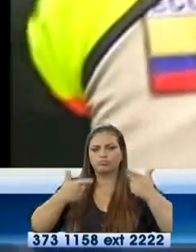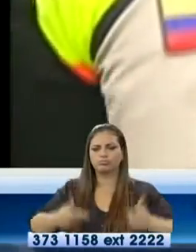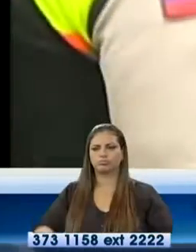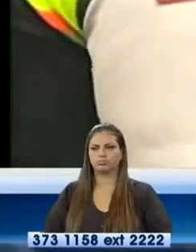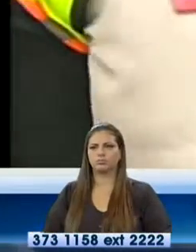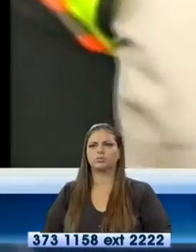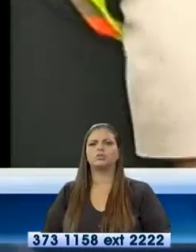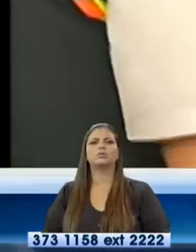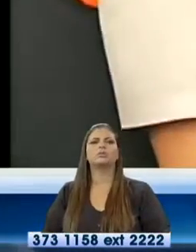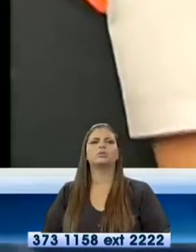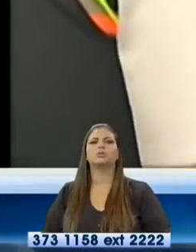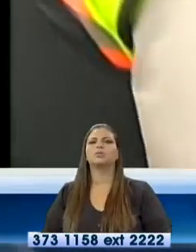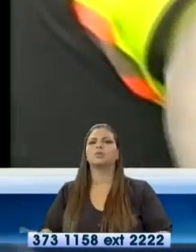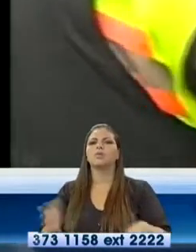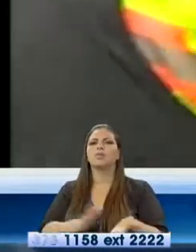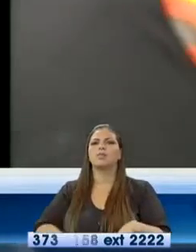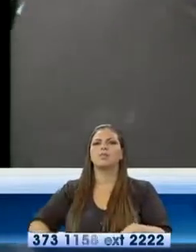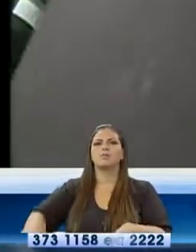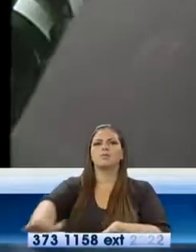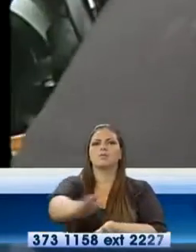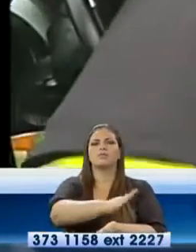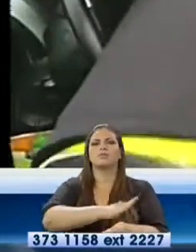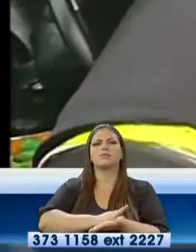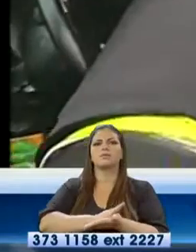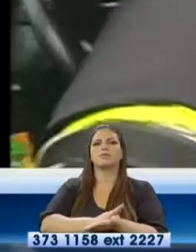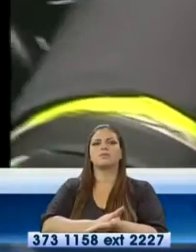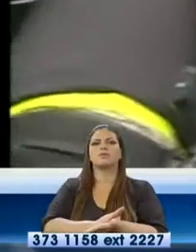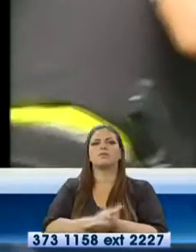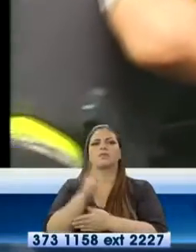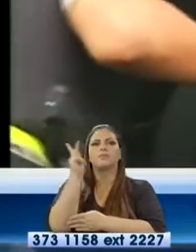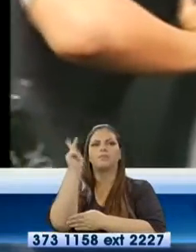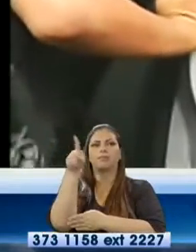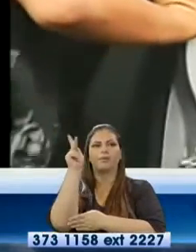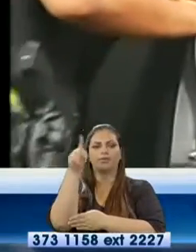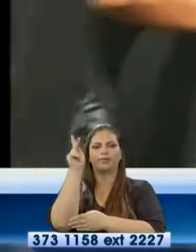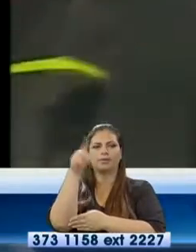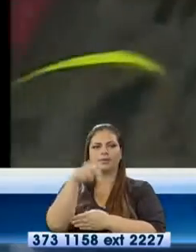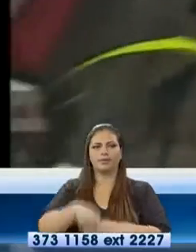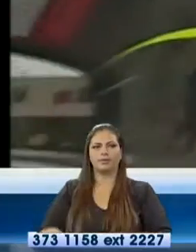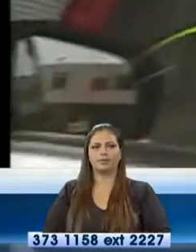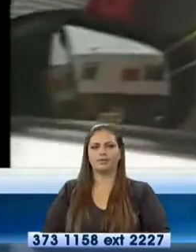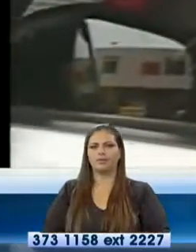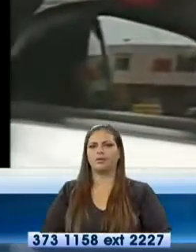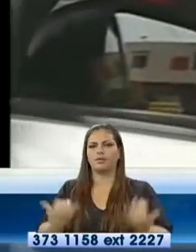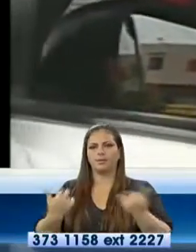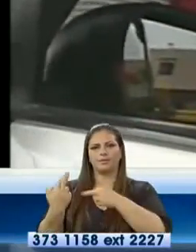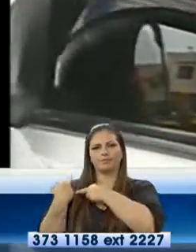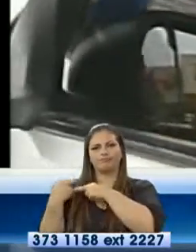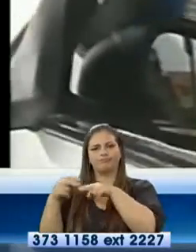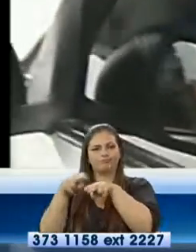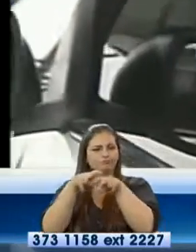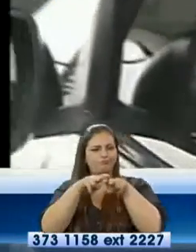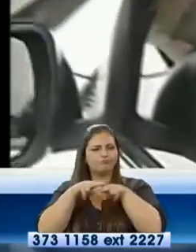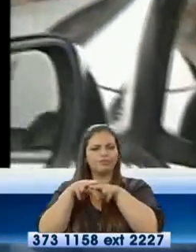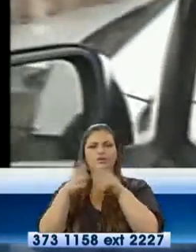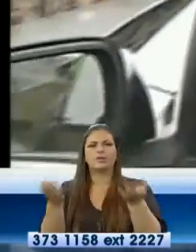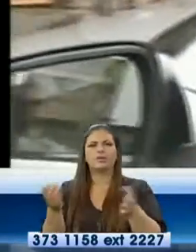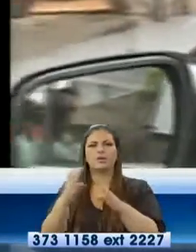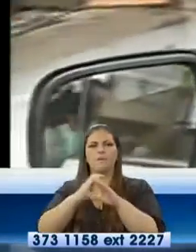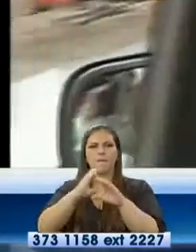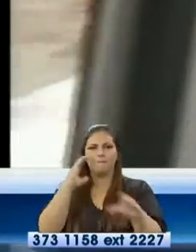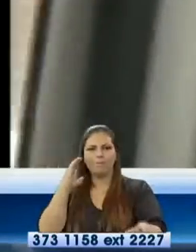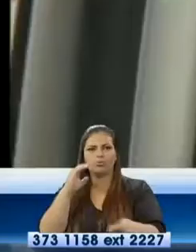estamos focalizados directamente con vehículos, buses y motocicletas, para así evitar cualquier tipo de